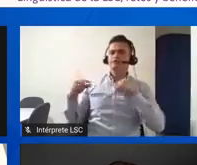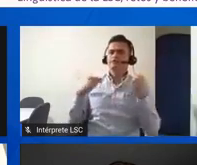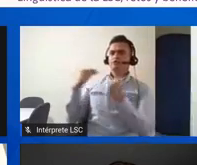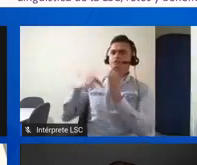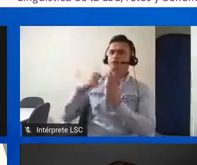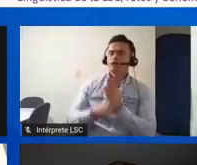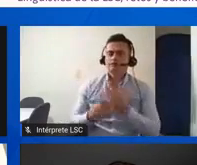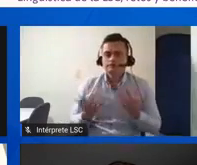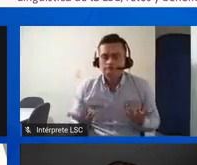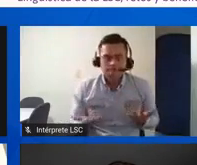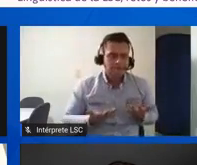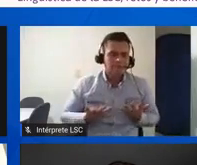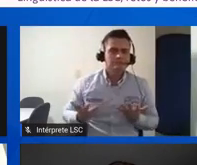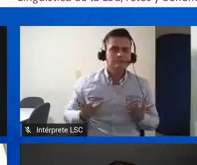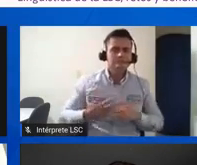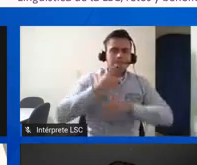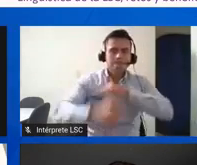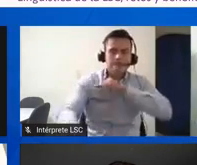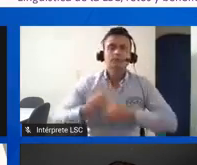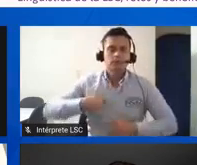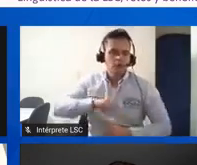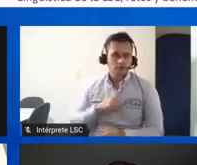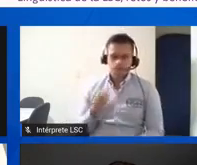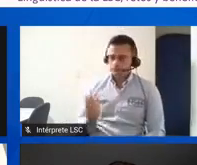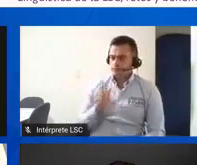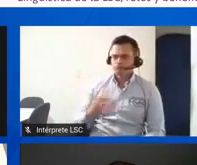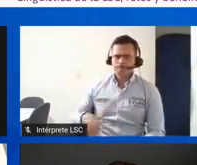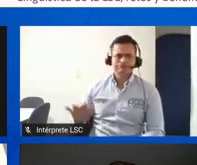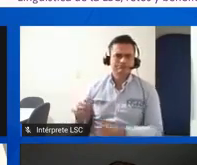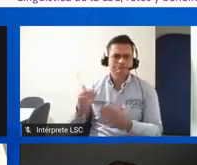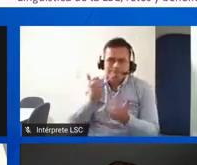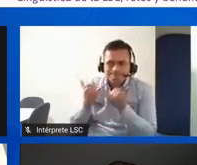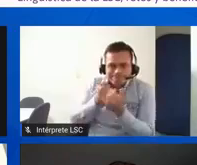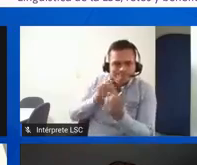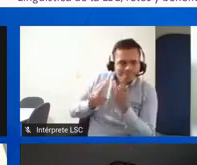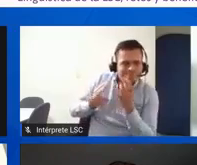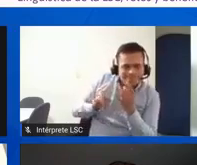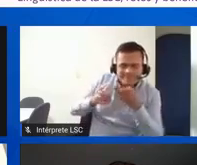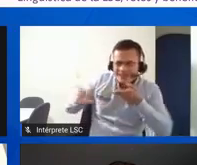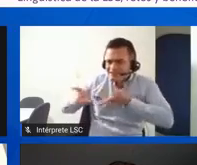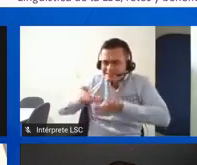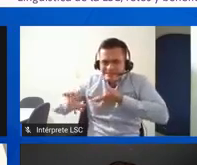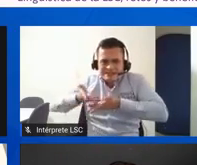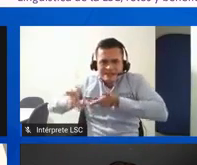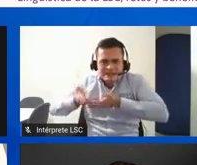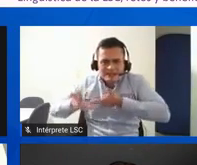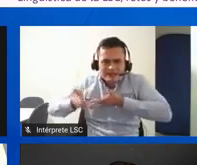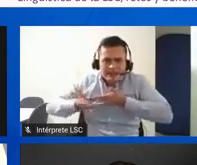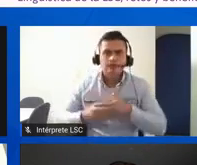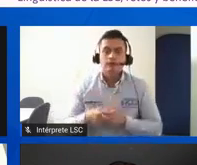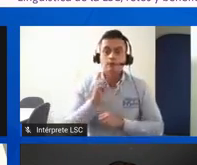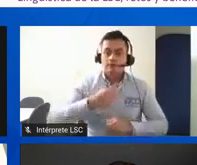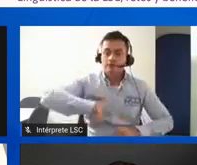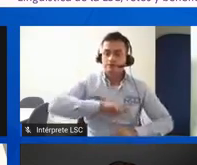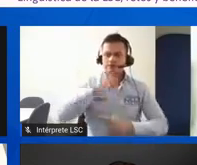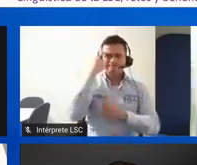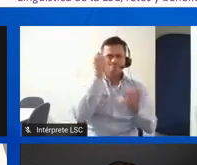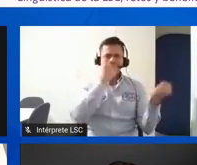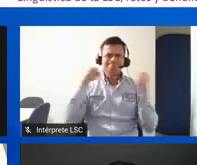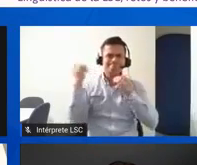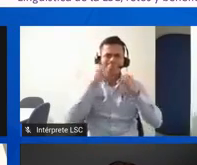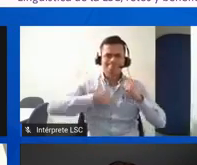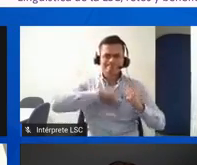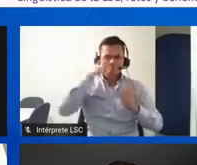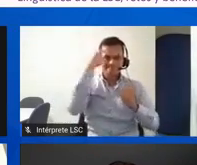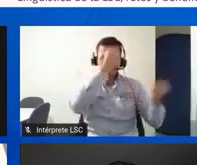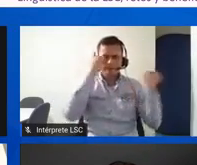Con Ruby y Cristian pues tuvimos comunicación permanente en esos momentos porque estábamos preocupados, realmente creíamos que el